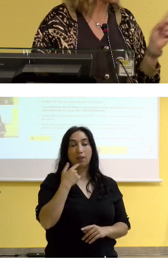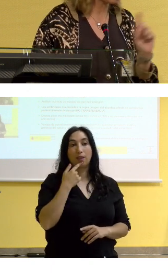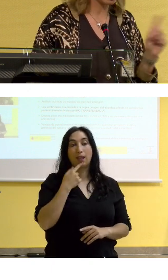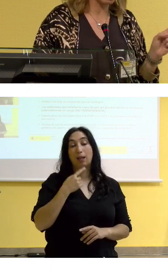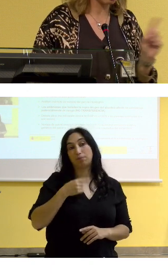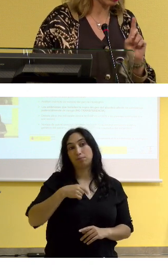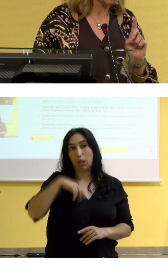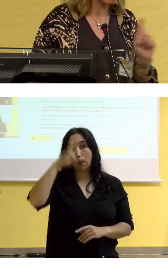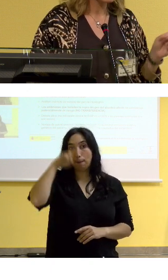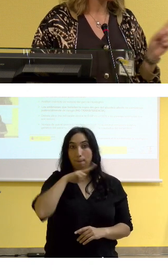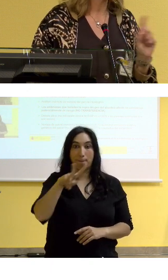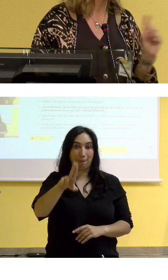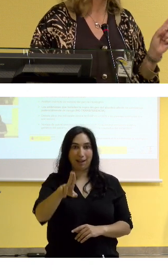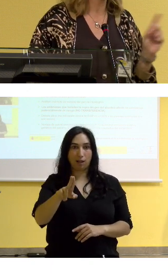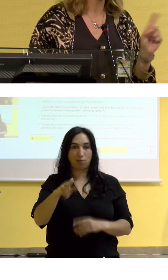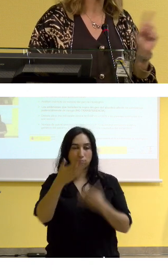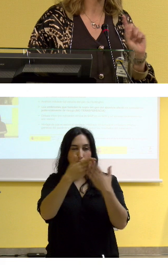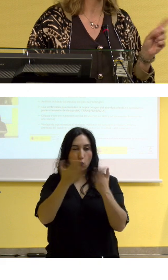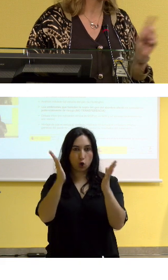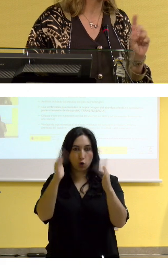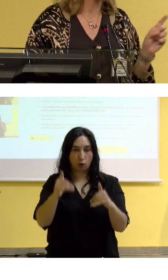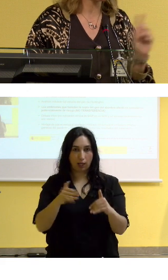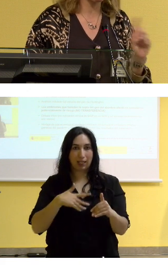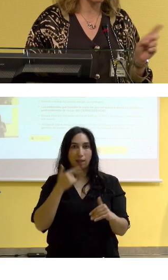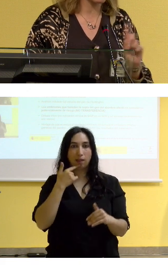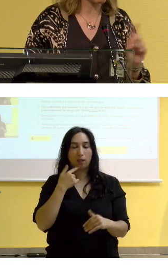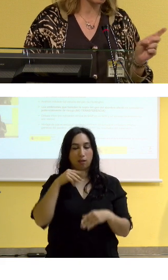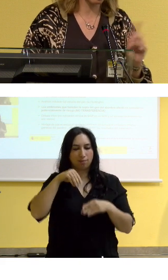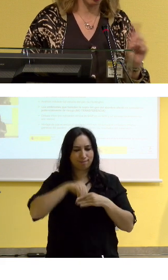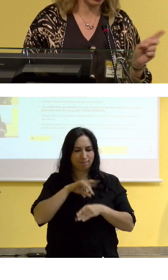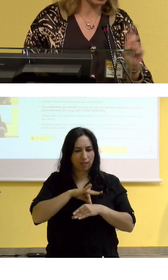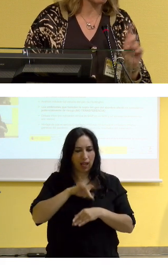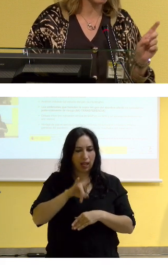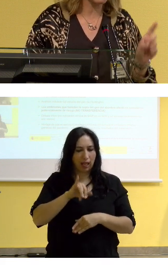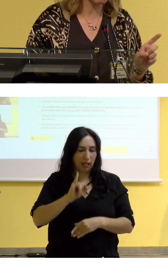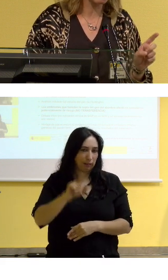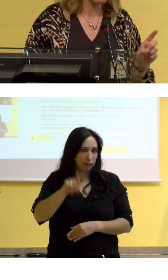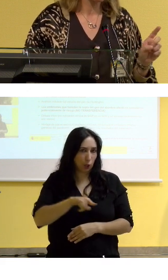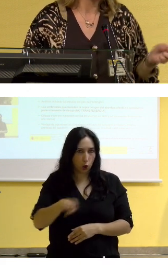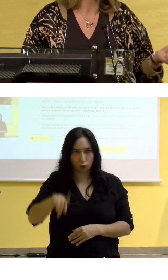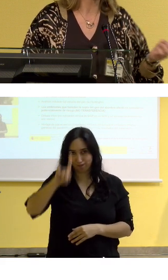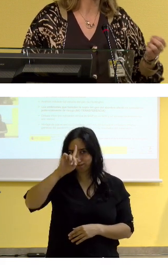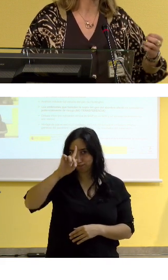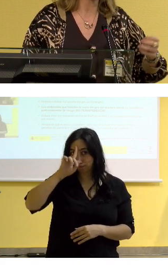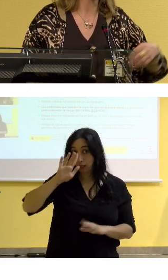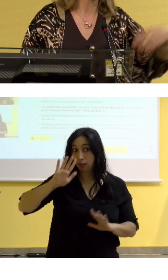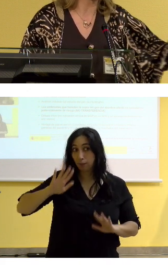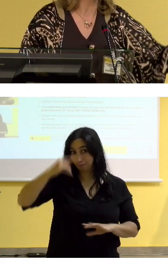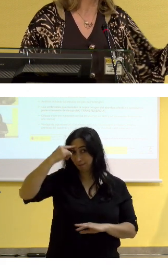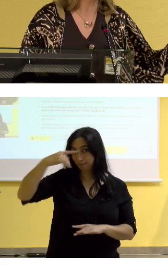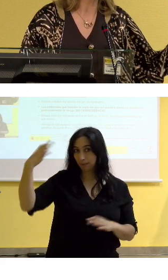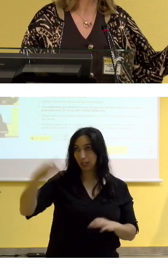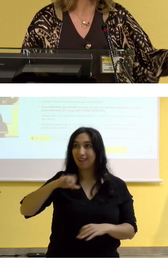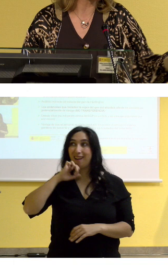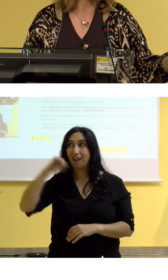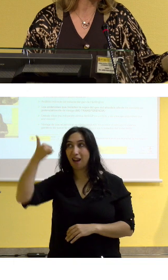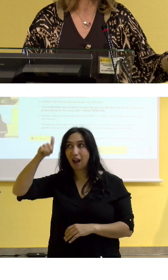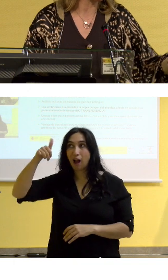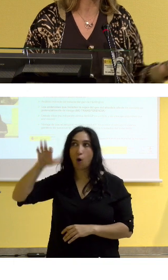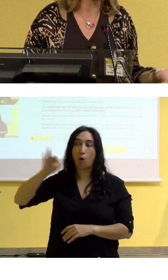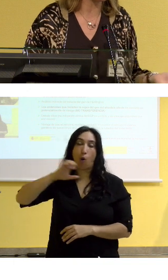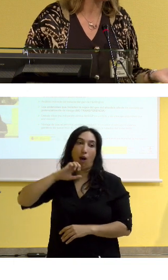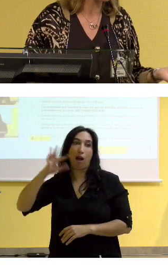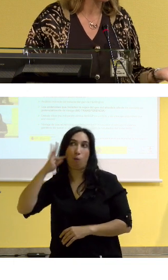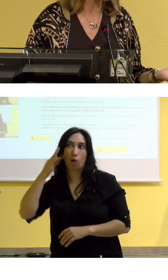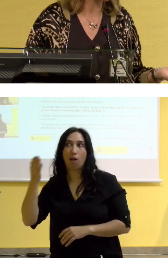se han hecho el estudio, ellos no conocen si son portadores o no de la mutación, pero sí que saben que el abuelo o la abuela